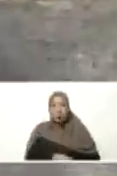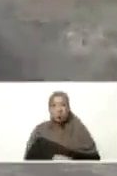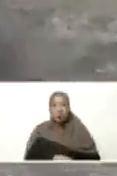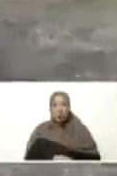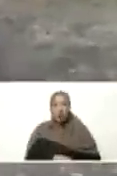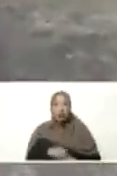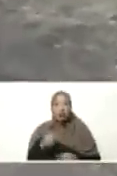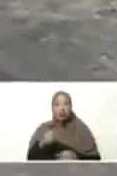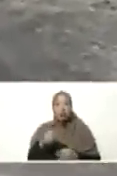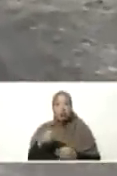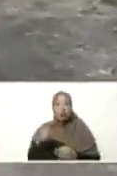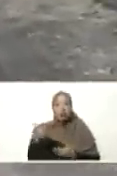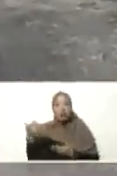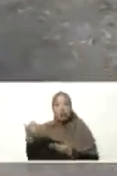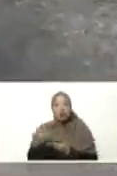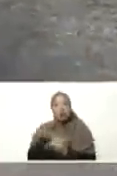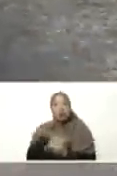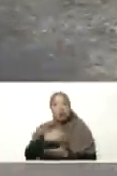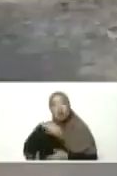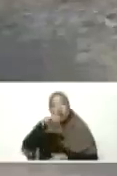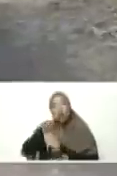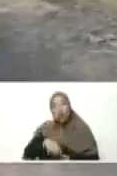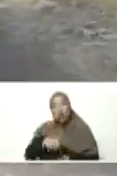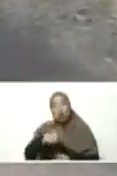de timón, estaba yo